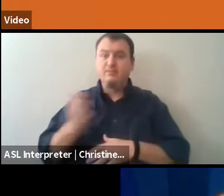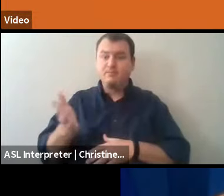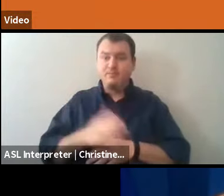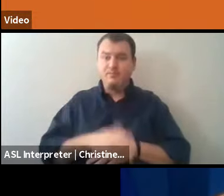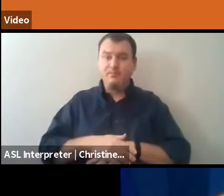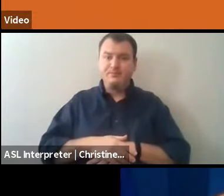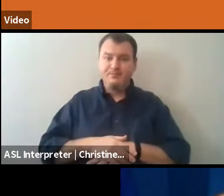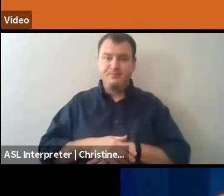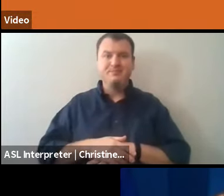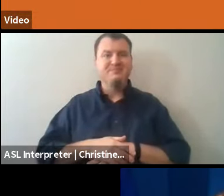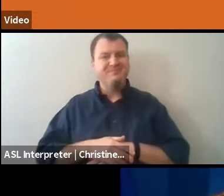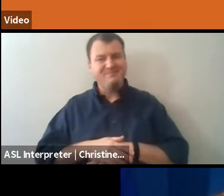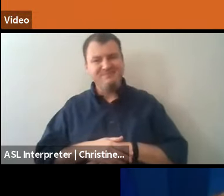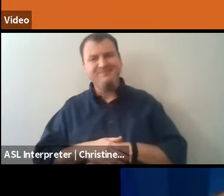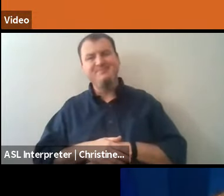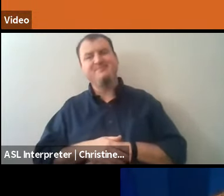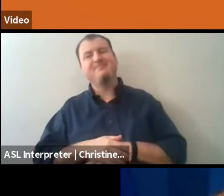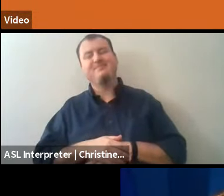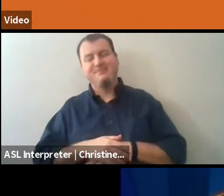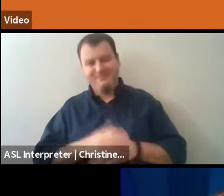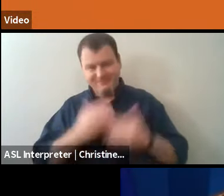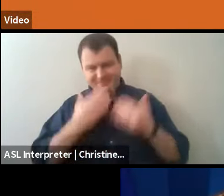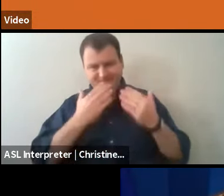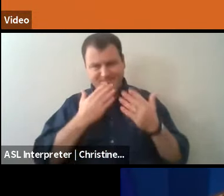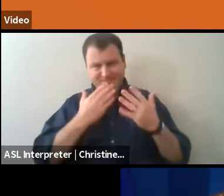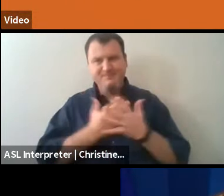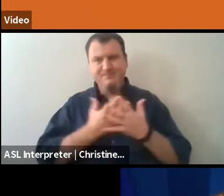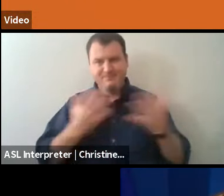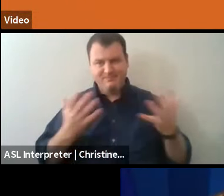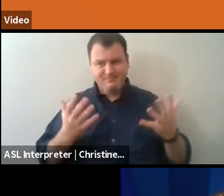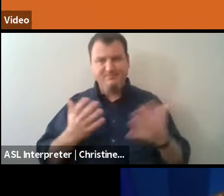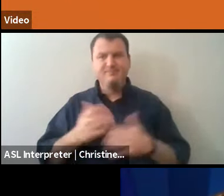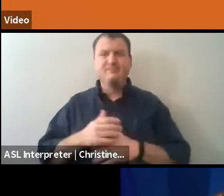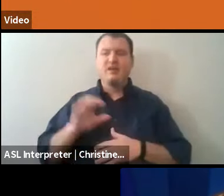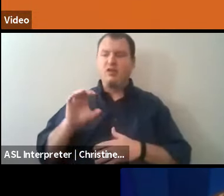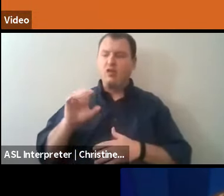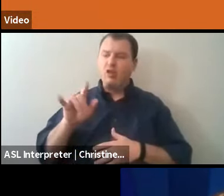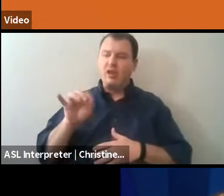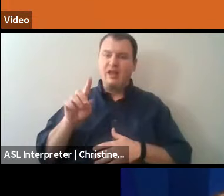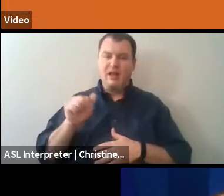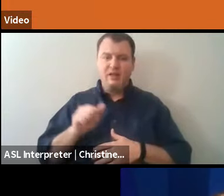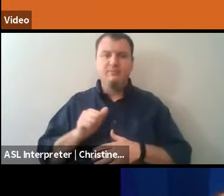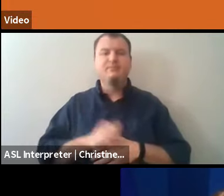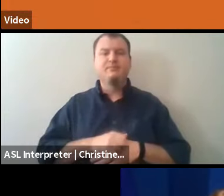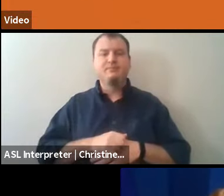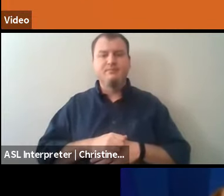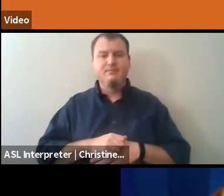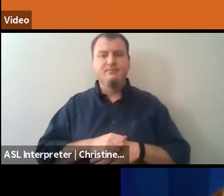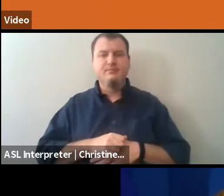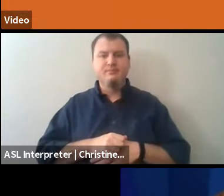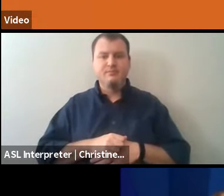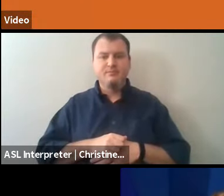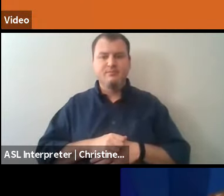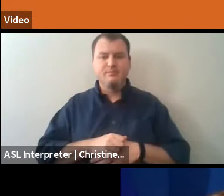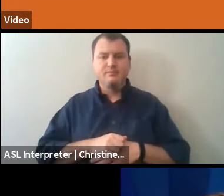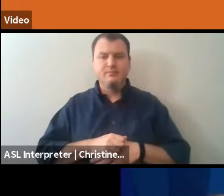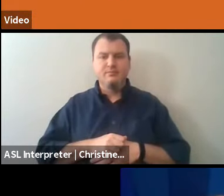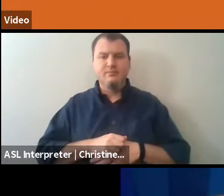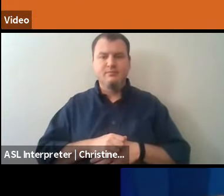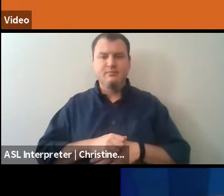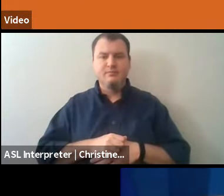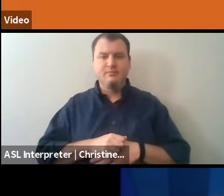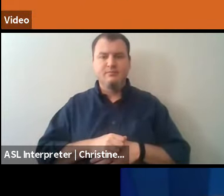you very much, dear moderator. Thank you very much, Claudia. Si me permites, voy a hablar en